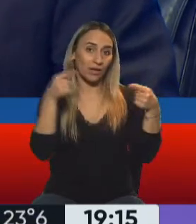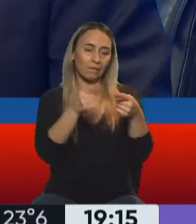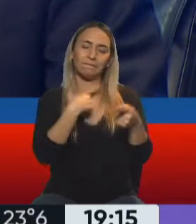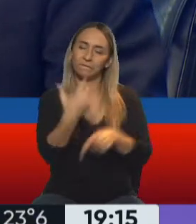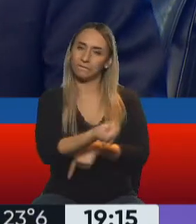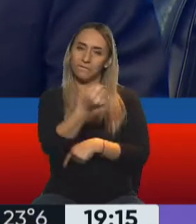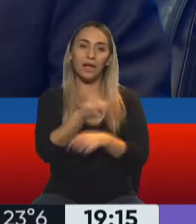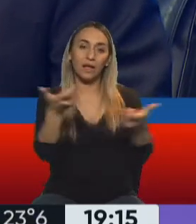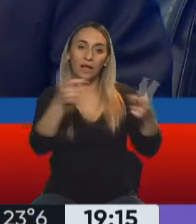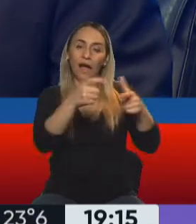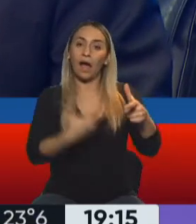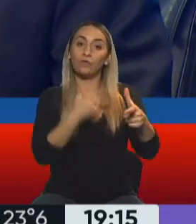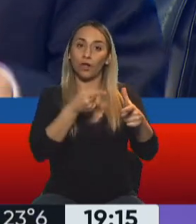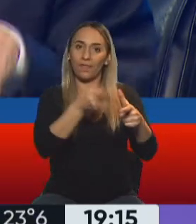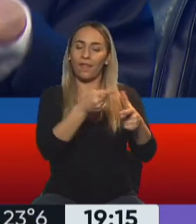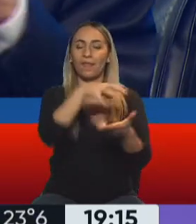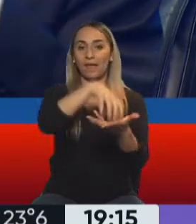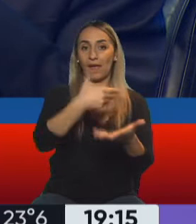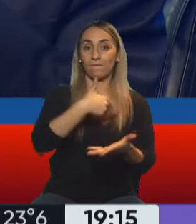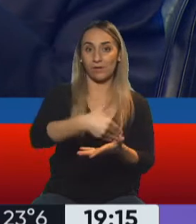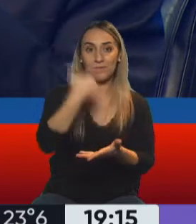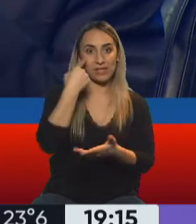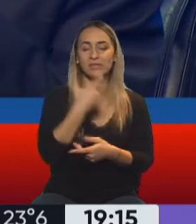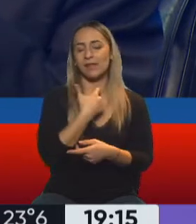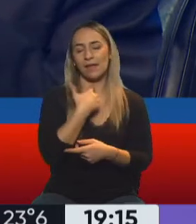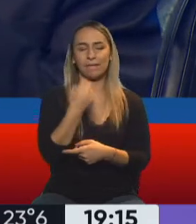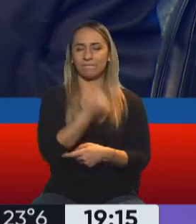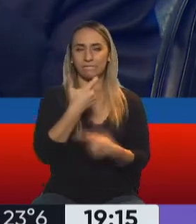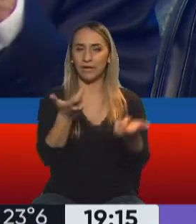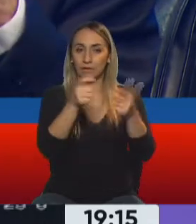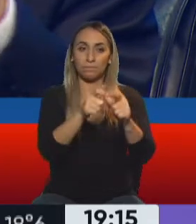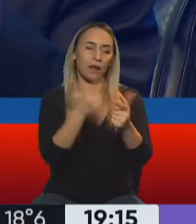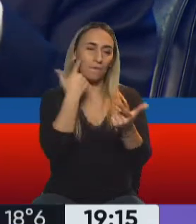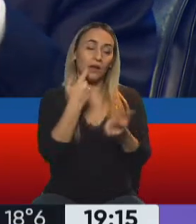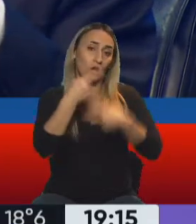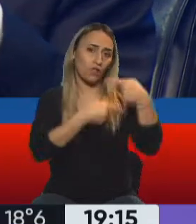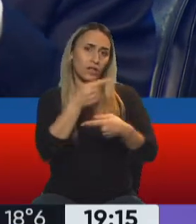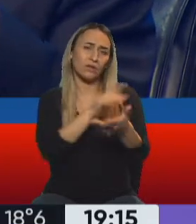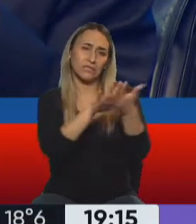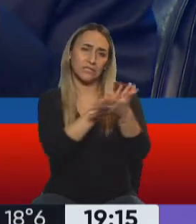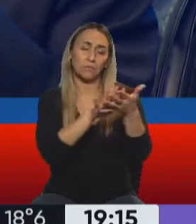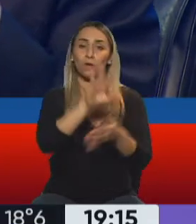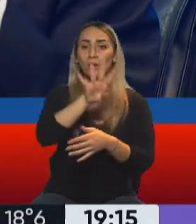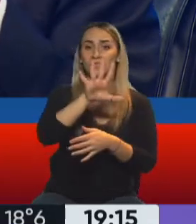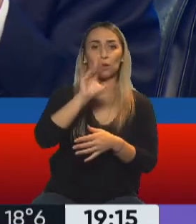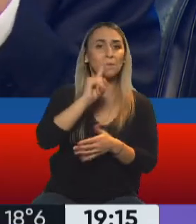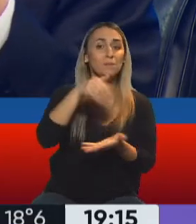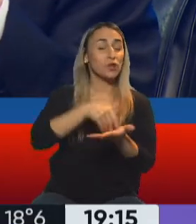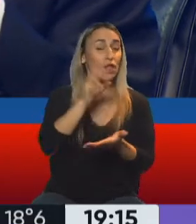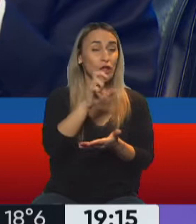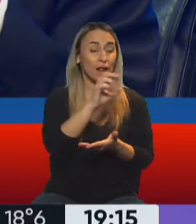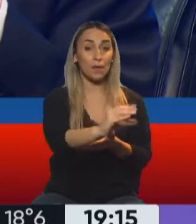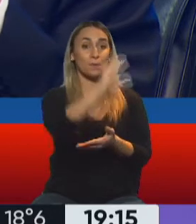con autoridades del Fondo Monetario Internacional para seguir el proceso de renegociación de este préstamo de más de 45.000 millones de dólares. En